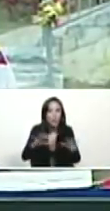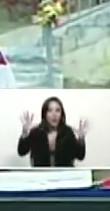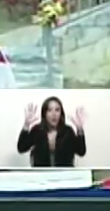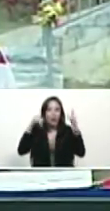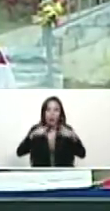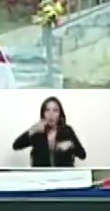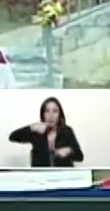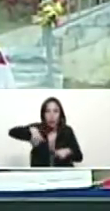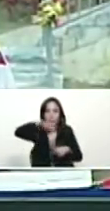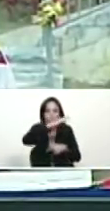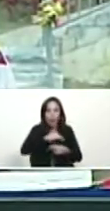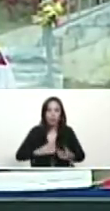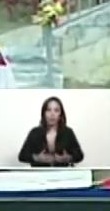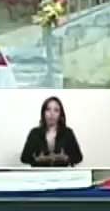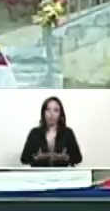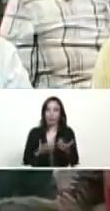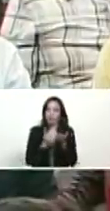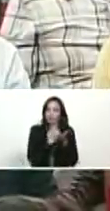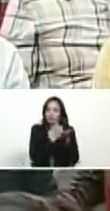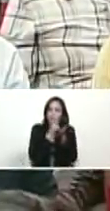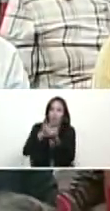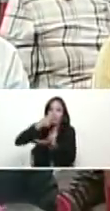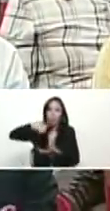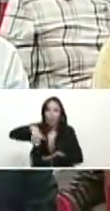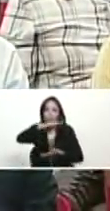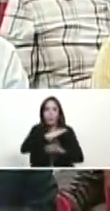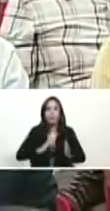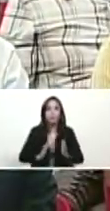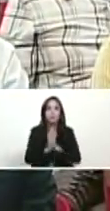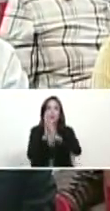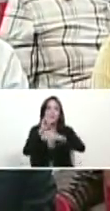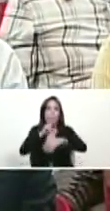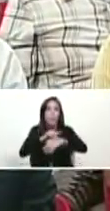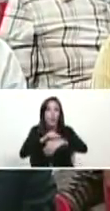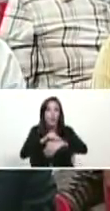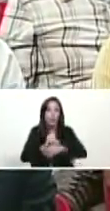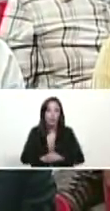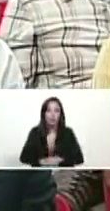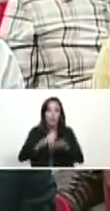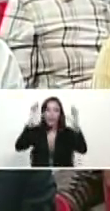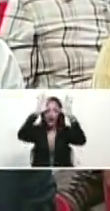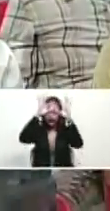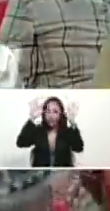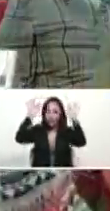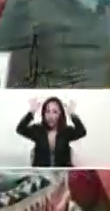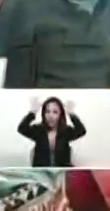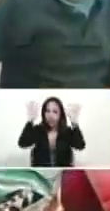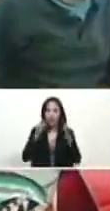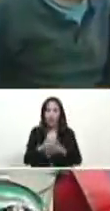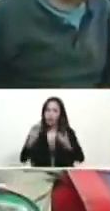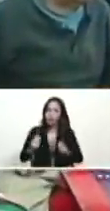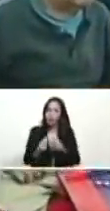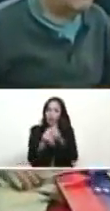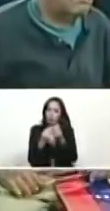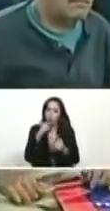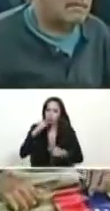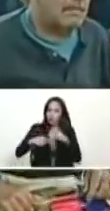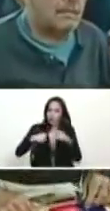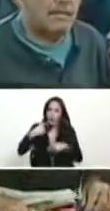pueblo, el santo que le hace milagros al pueblo. José Gregorio Hernández anda con nosotros todos los